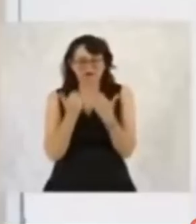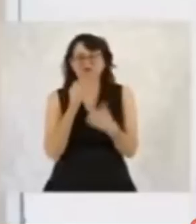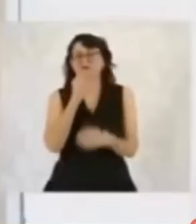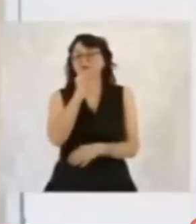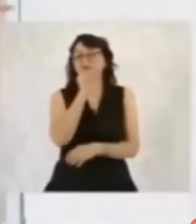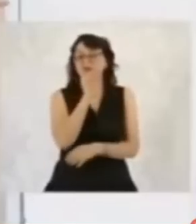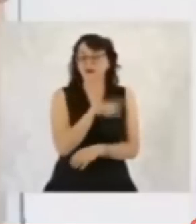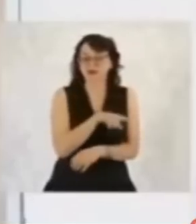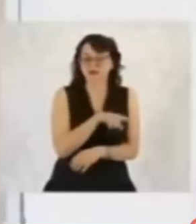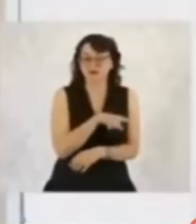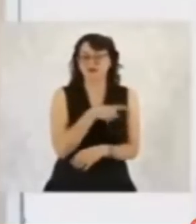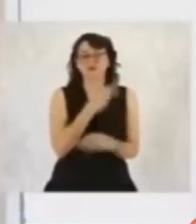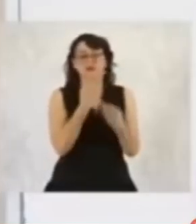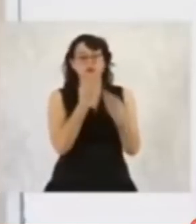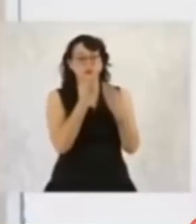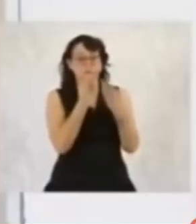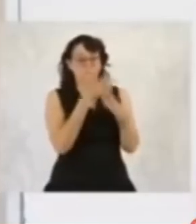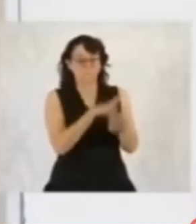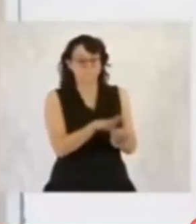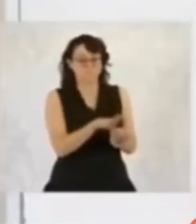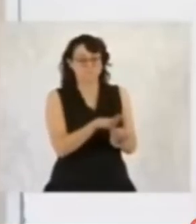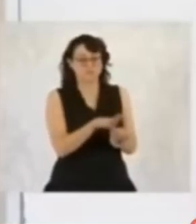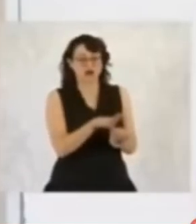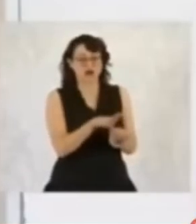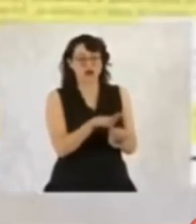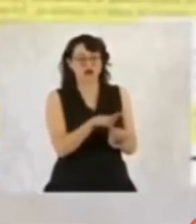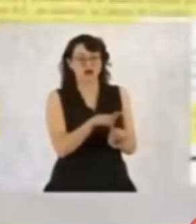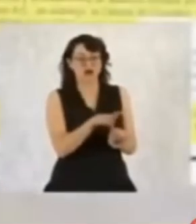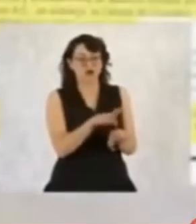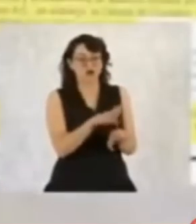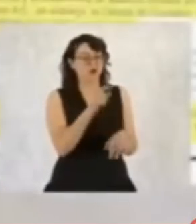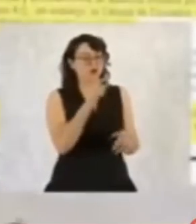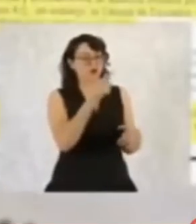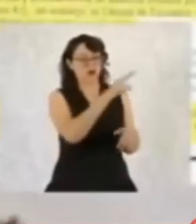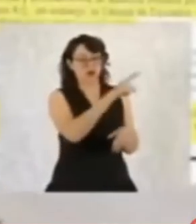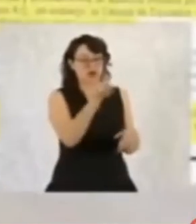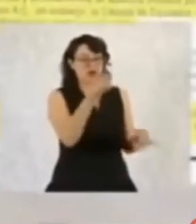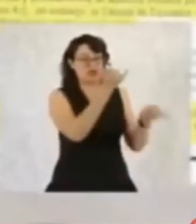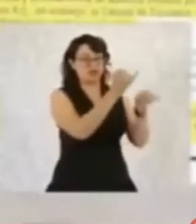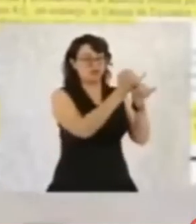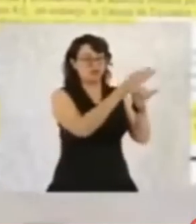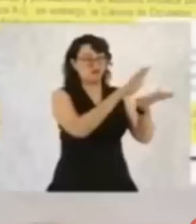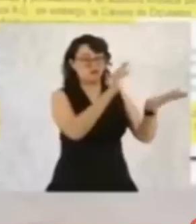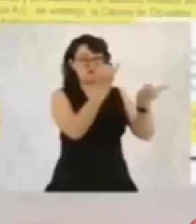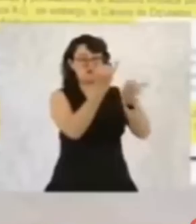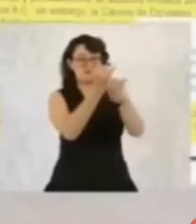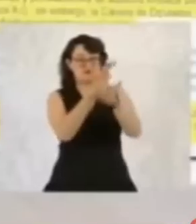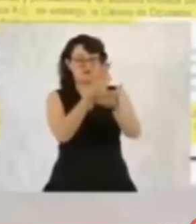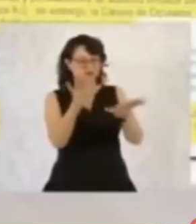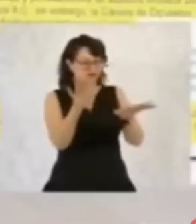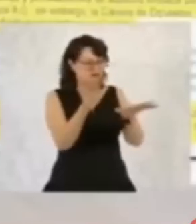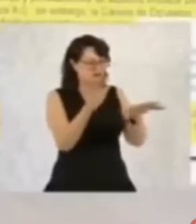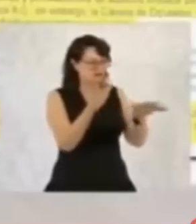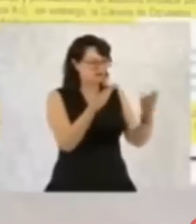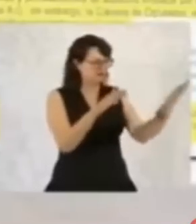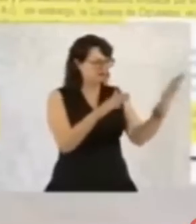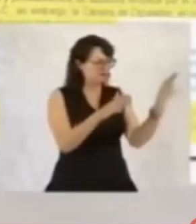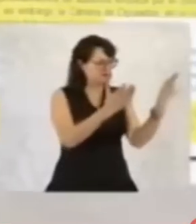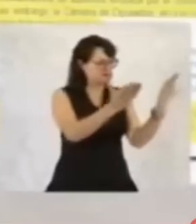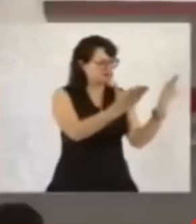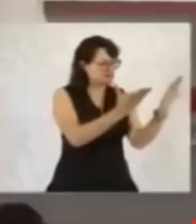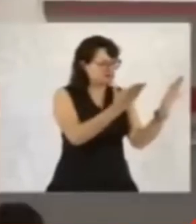Asimismo, los reportes de bancos, en inglés Bank Reports, que tuvieron limitaciones, fueron la base para que el